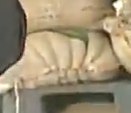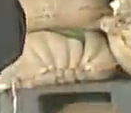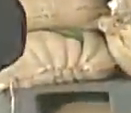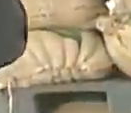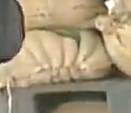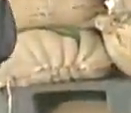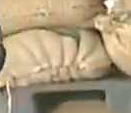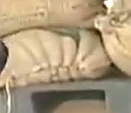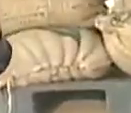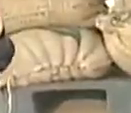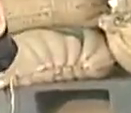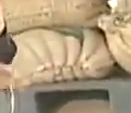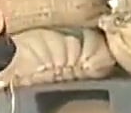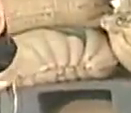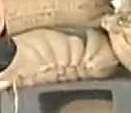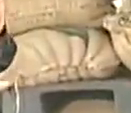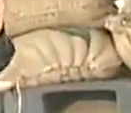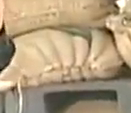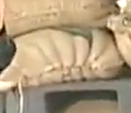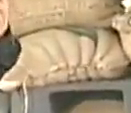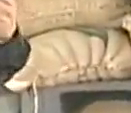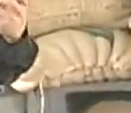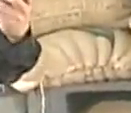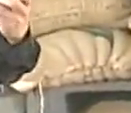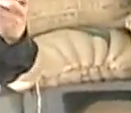es que vamos para adelante juntos, podemos